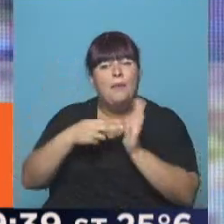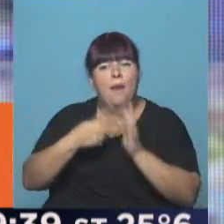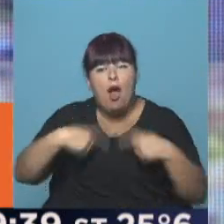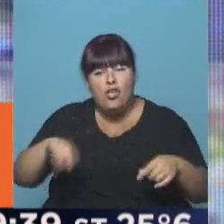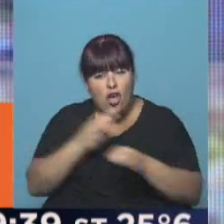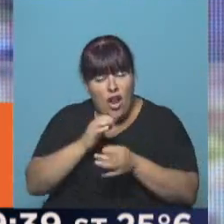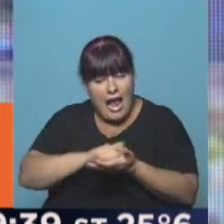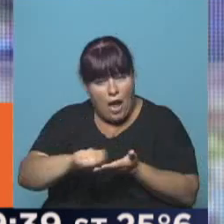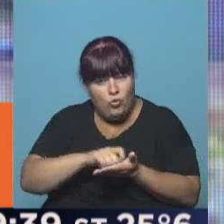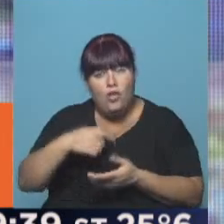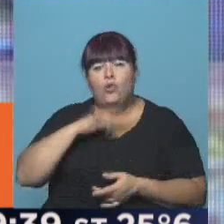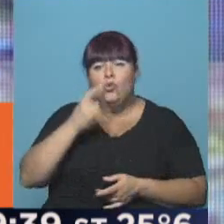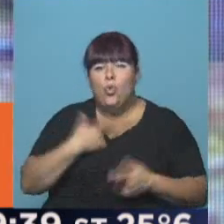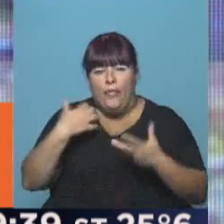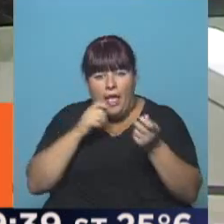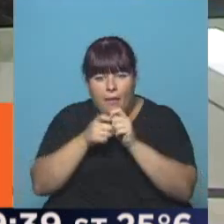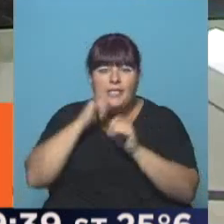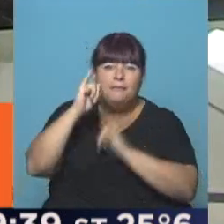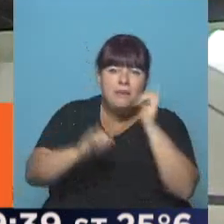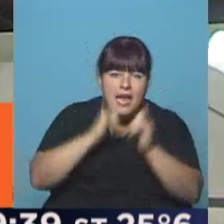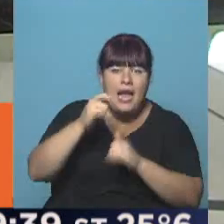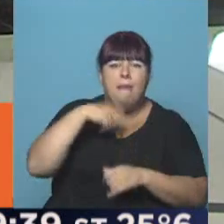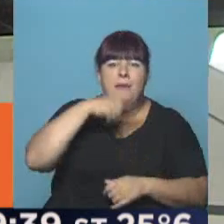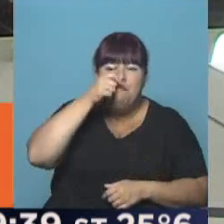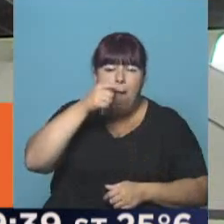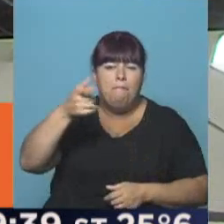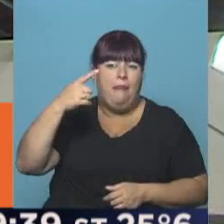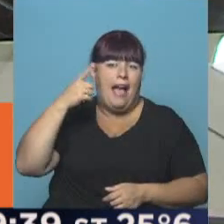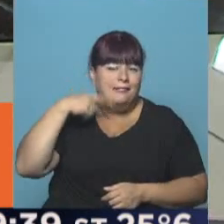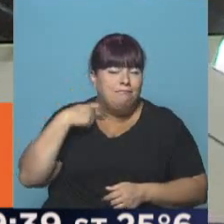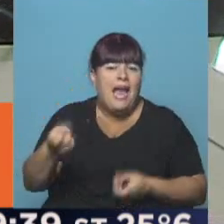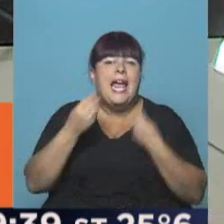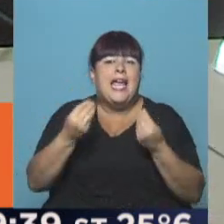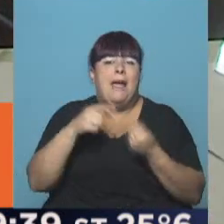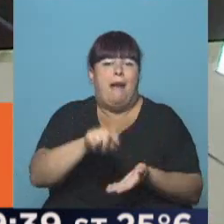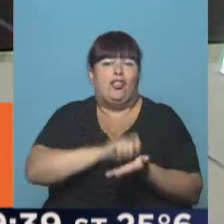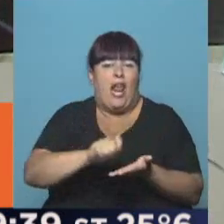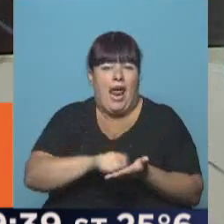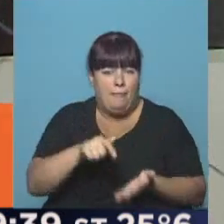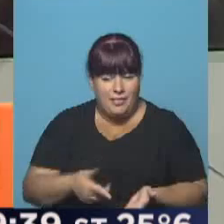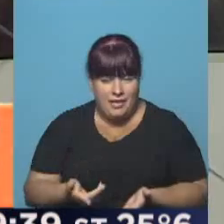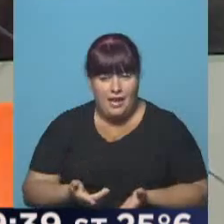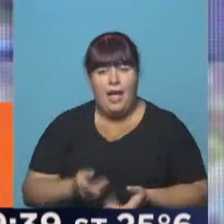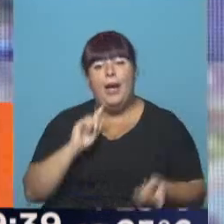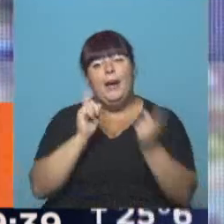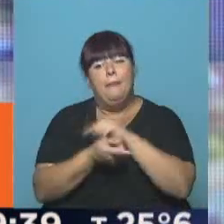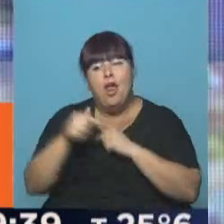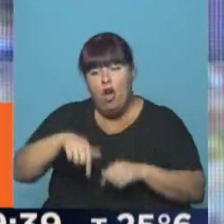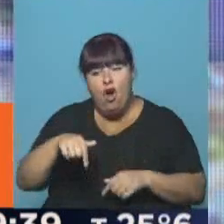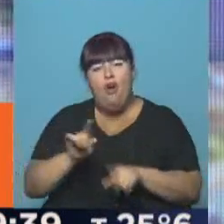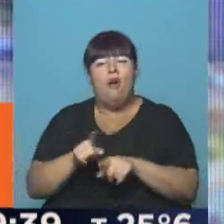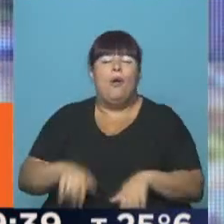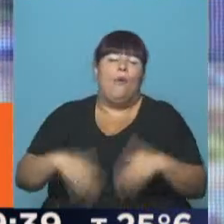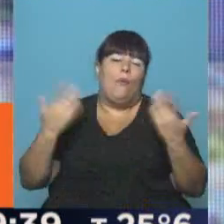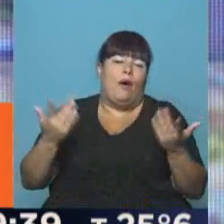útil mi cartuchera yo tenía que hacer un curso para explicarle al Gallego de mi padre qué le había pasado ese útil en cambio hoy es como que